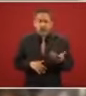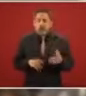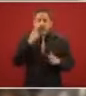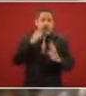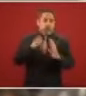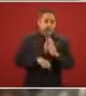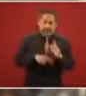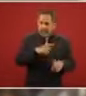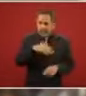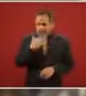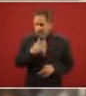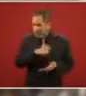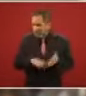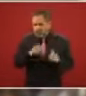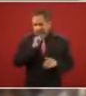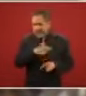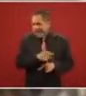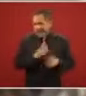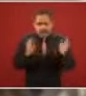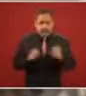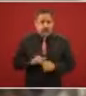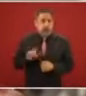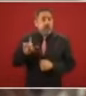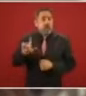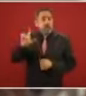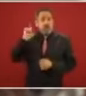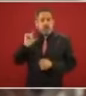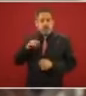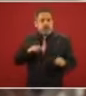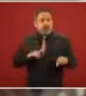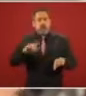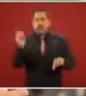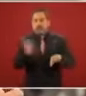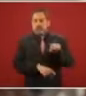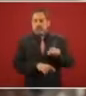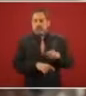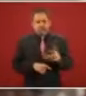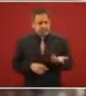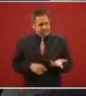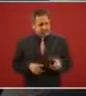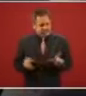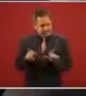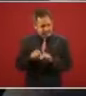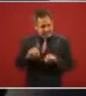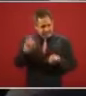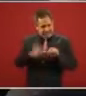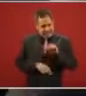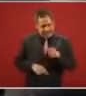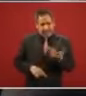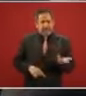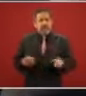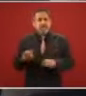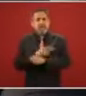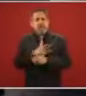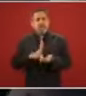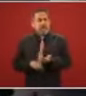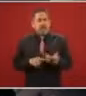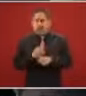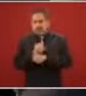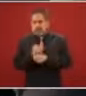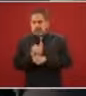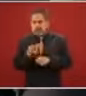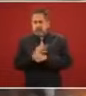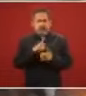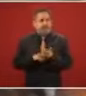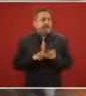operaciones, y el lunes pasado fue destituido. ¿Cómo va a ser ese proceso con esa persona y